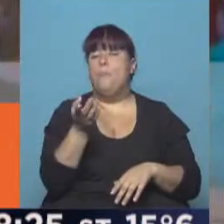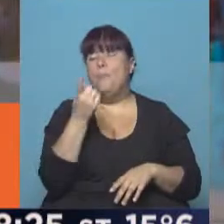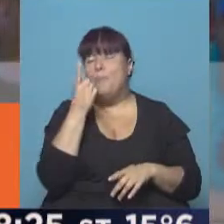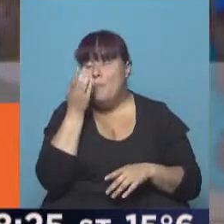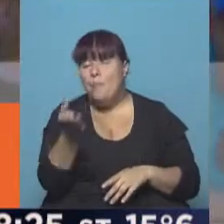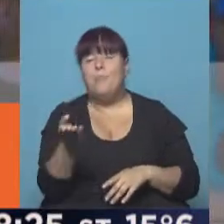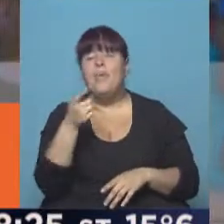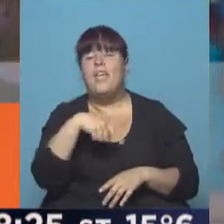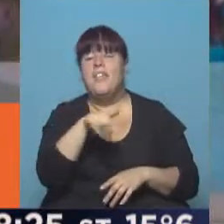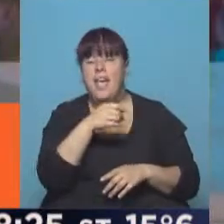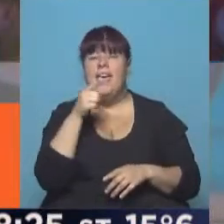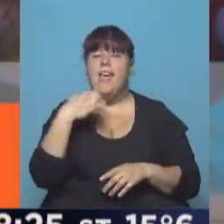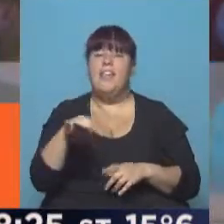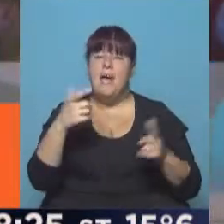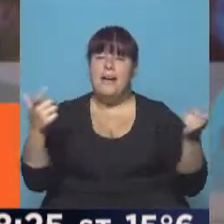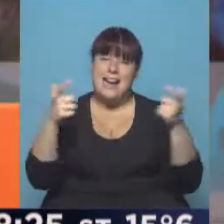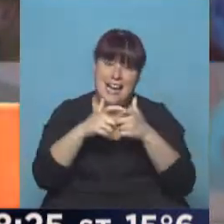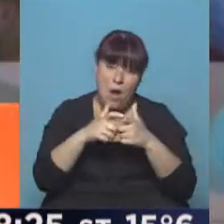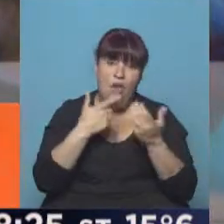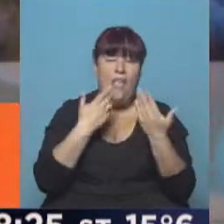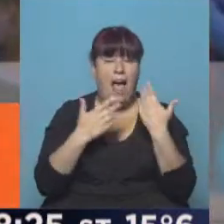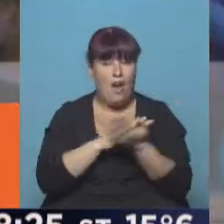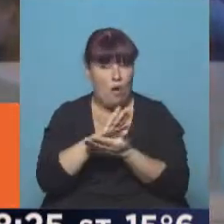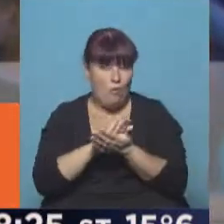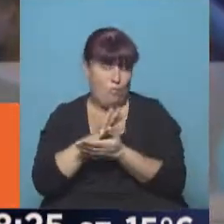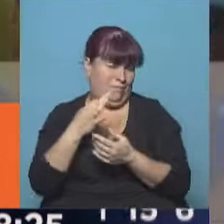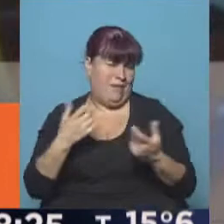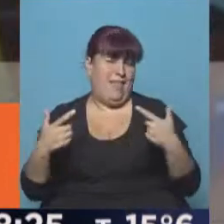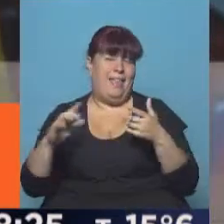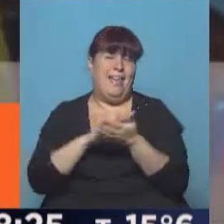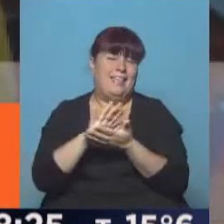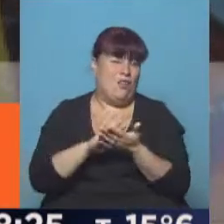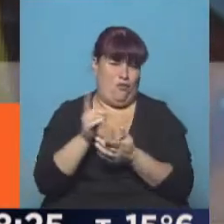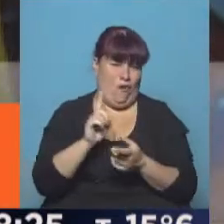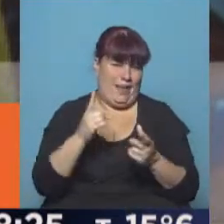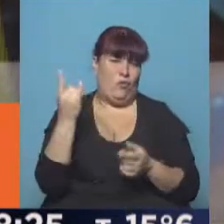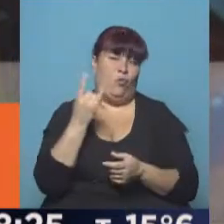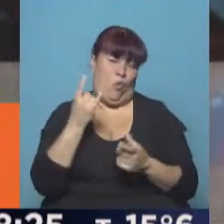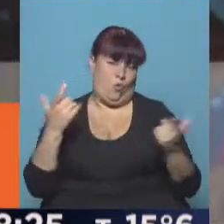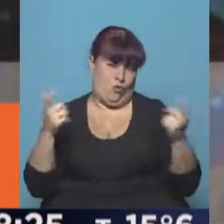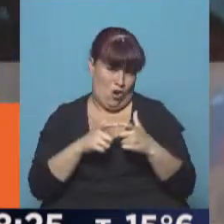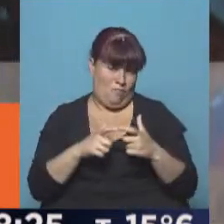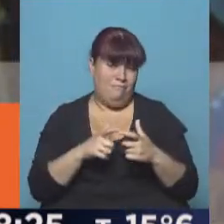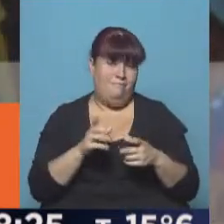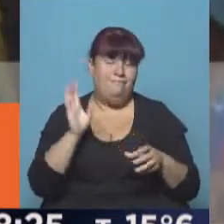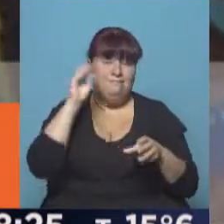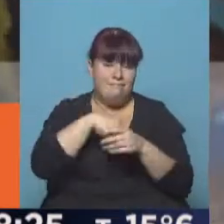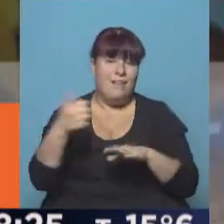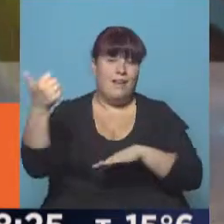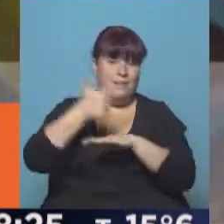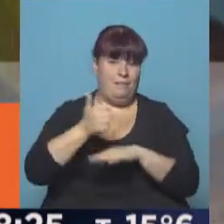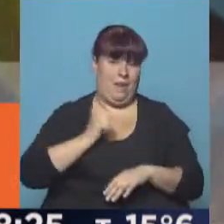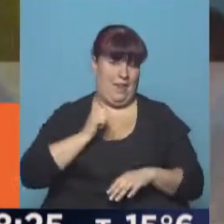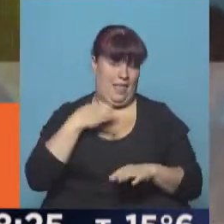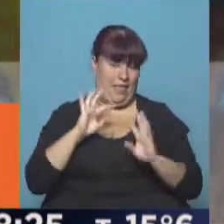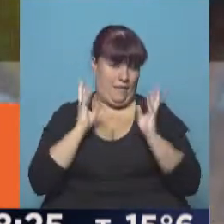las demandas que están haciendo es que a esa mesa, entre comillas, de diálogo, porque es un diálogo, como dirían ustedes, trucho, se incorpore alguien de las